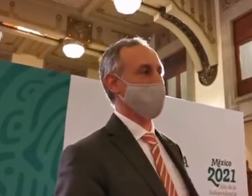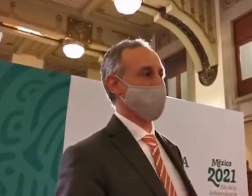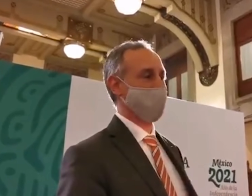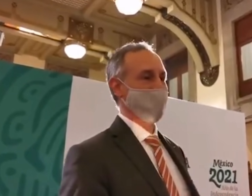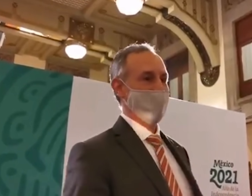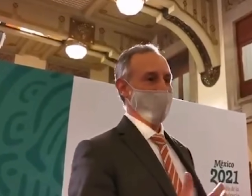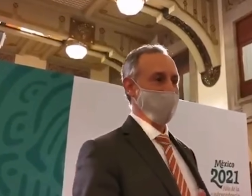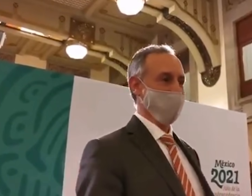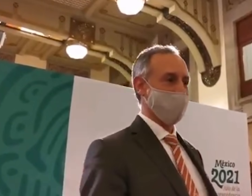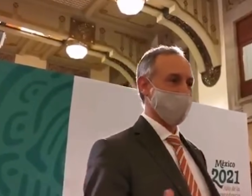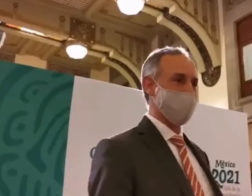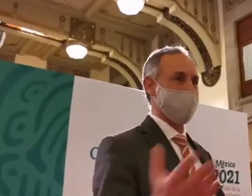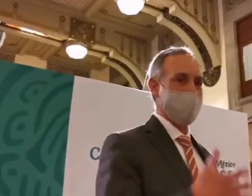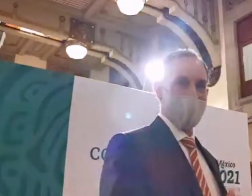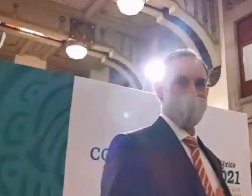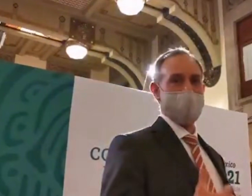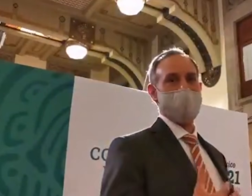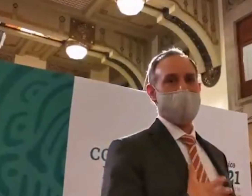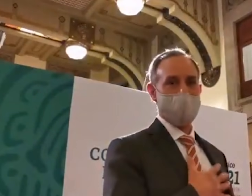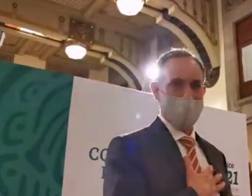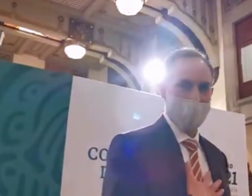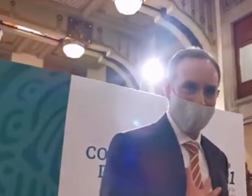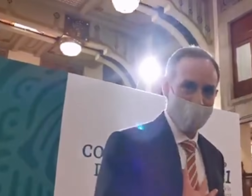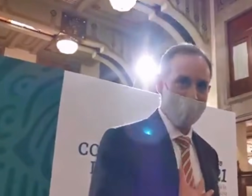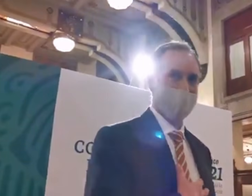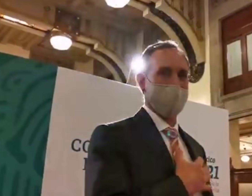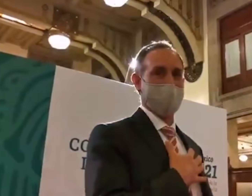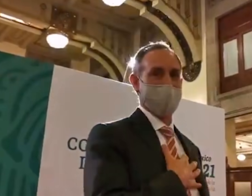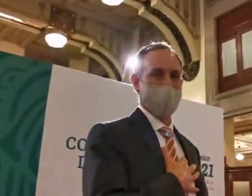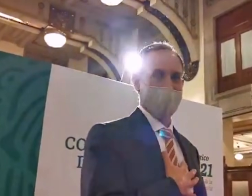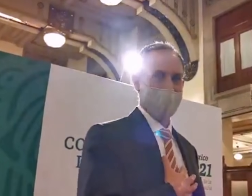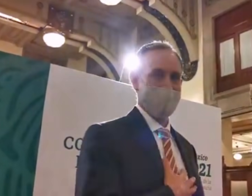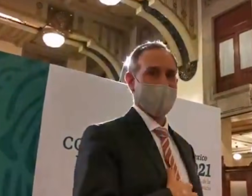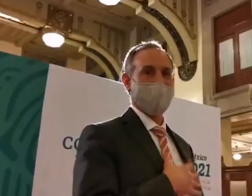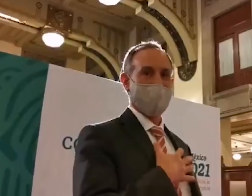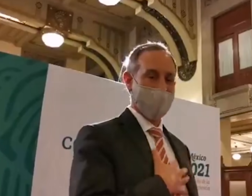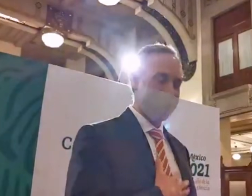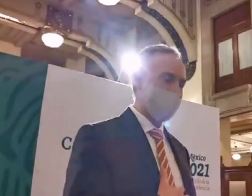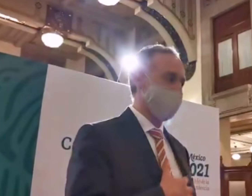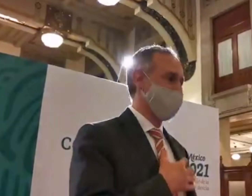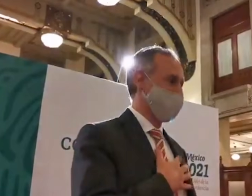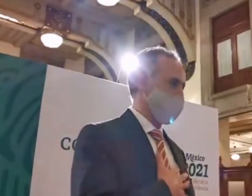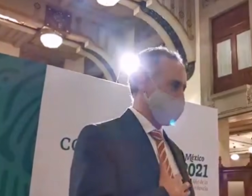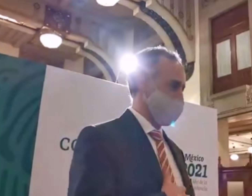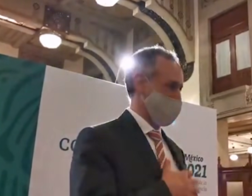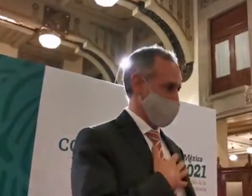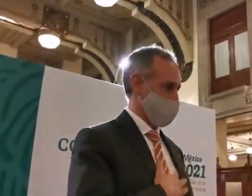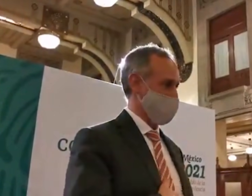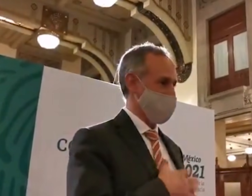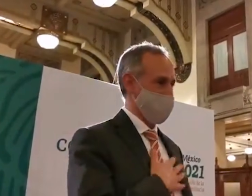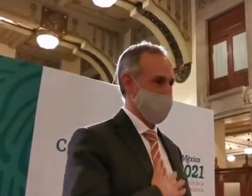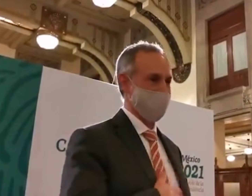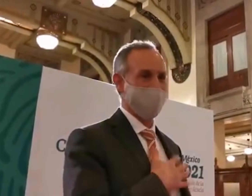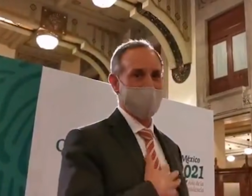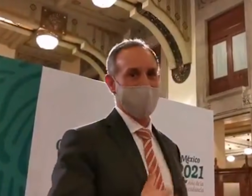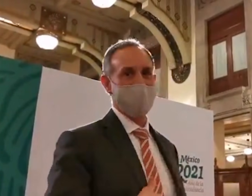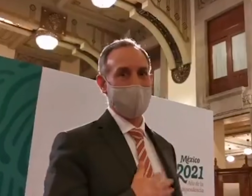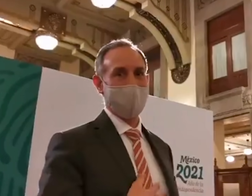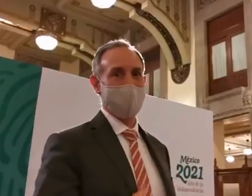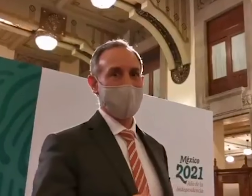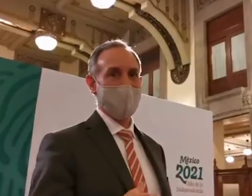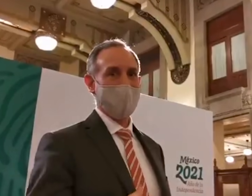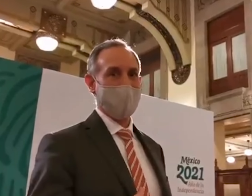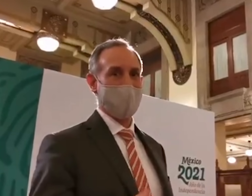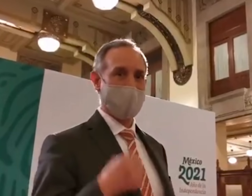sus editores, quizá con el año nuevo, hicieran un acto de reflexión, de así como de asentar